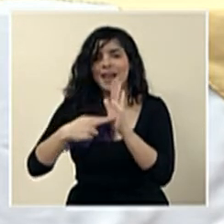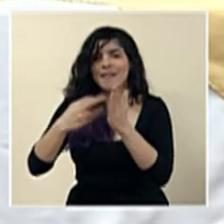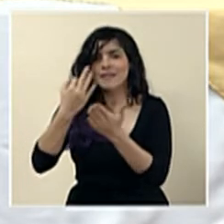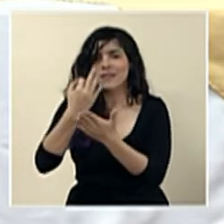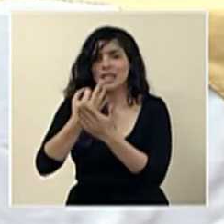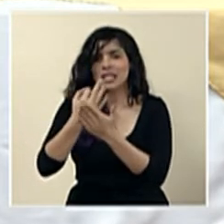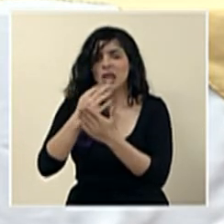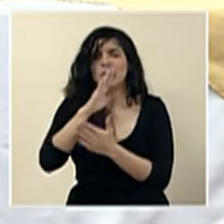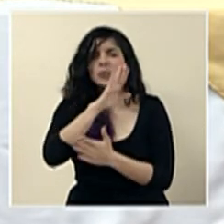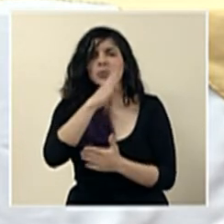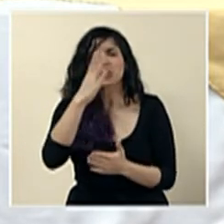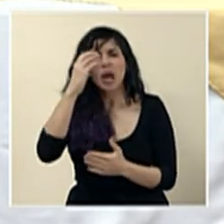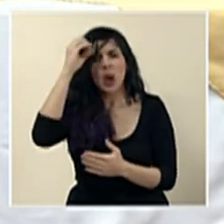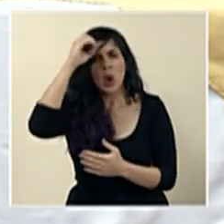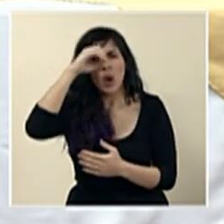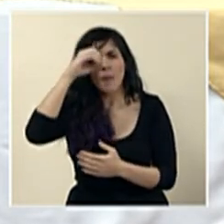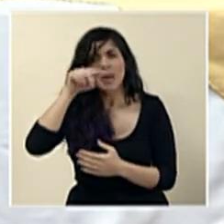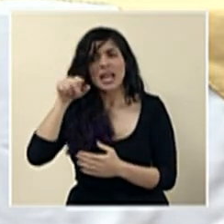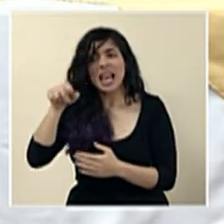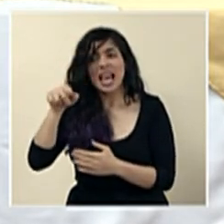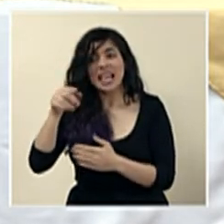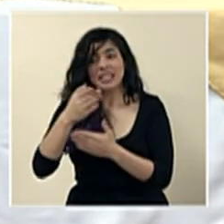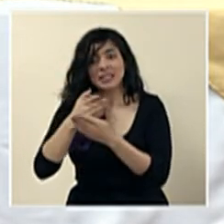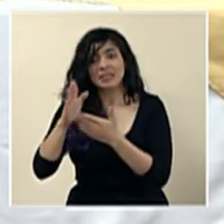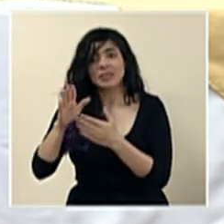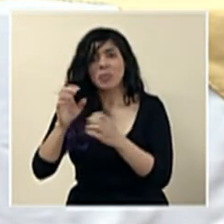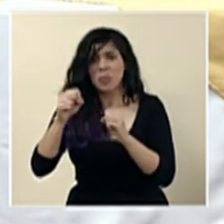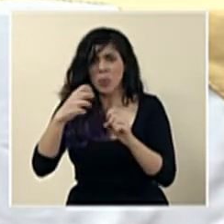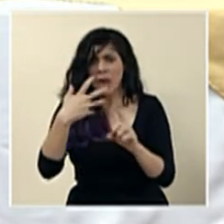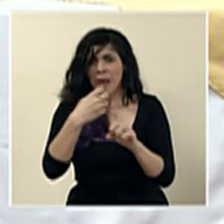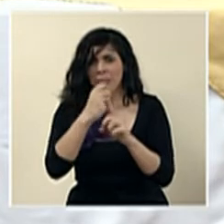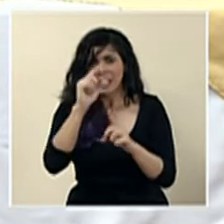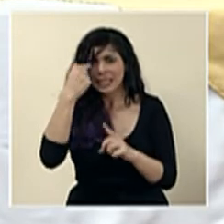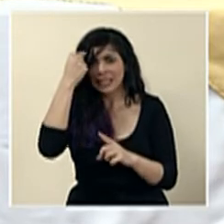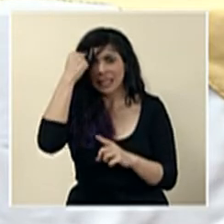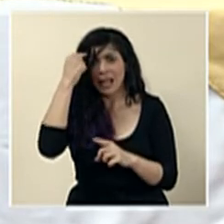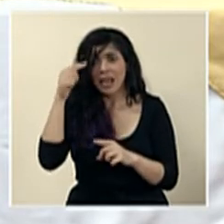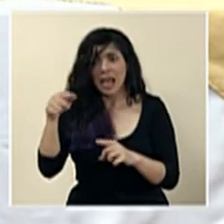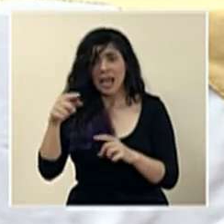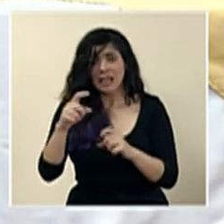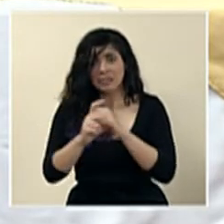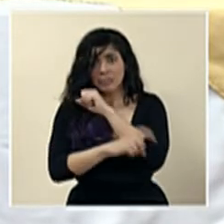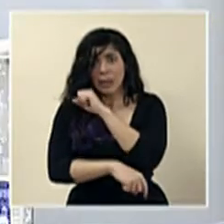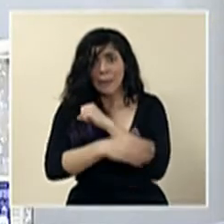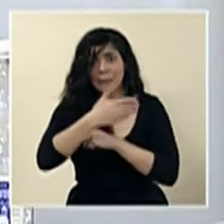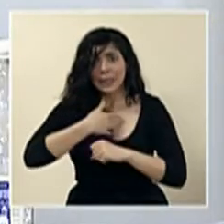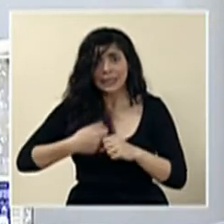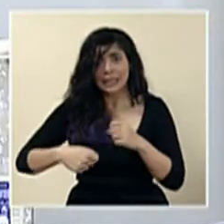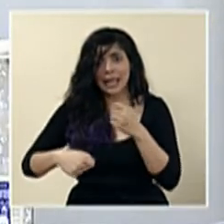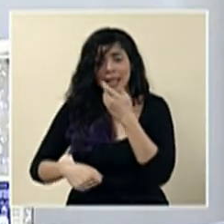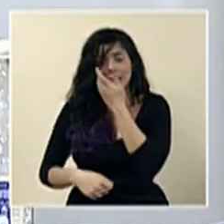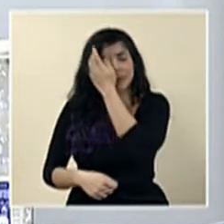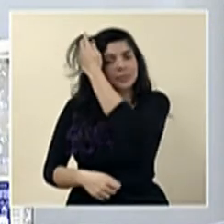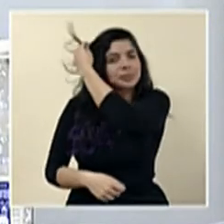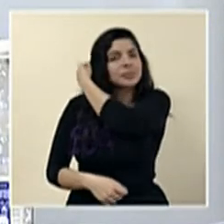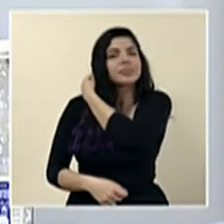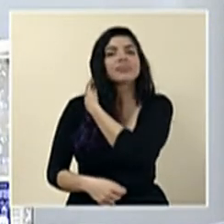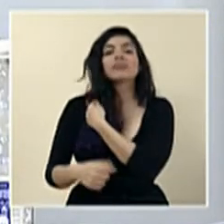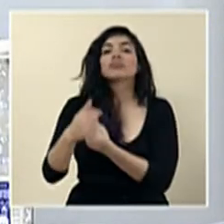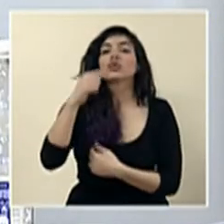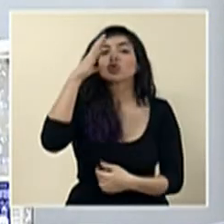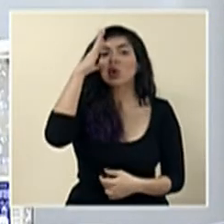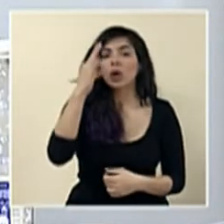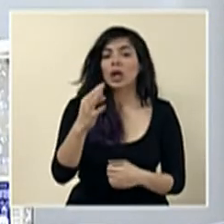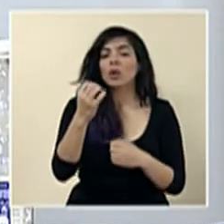puede afectar la estabilidad fiscal del Estado esa exclusión? ¿Y recomendará un veto al presidente? Yo creo y he dicho en varias